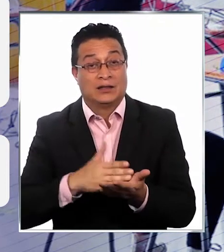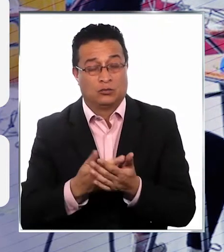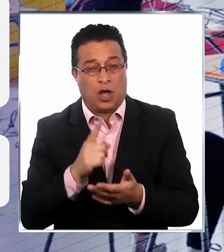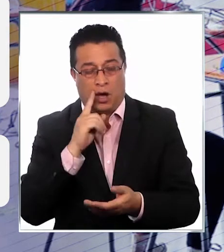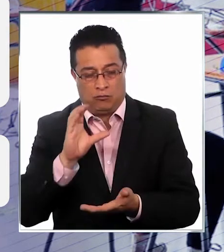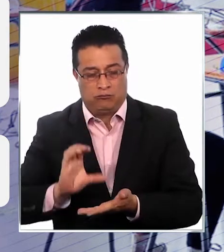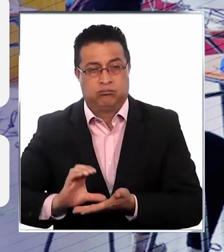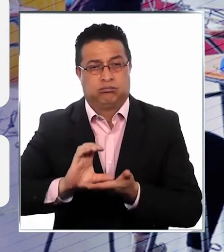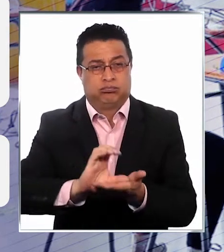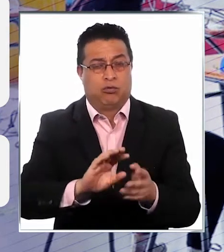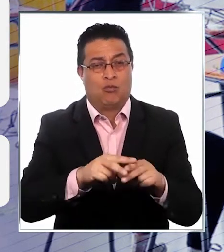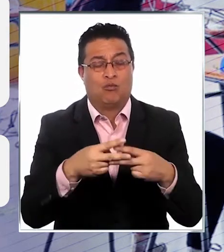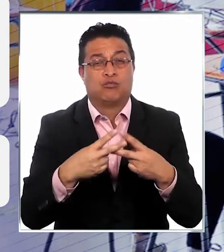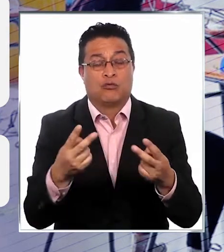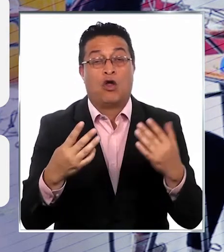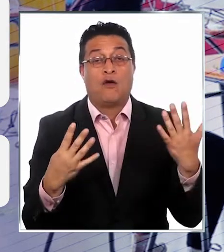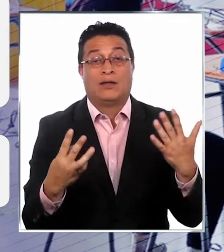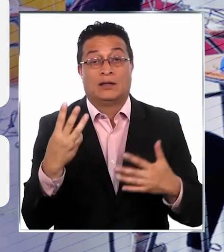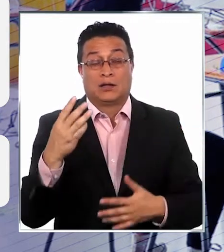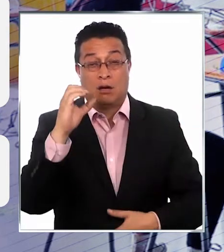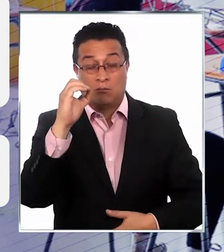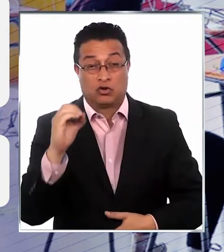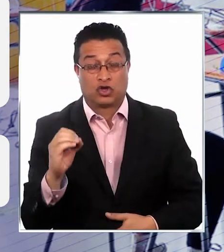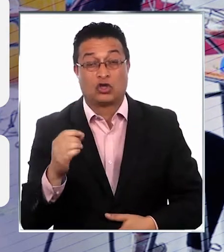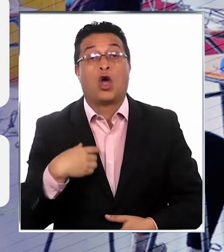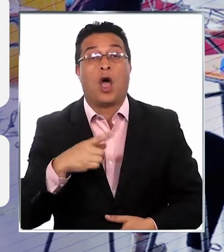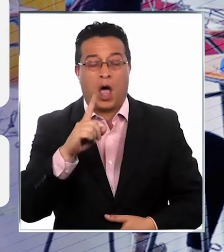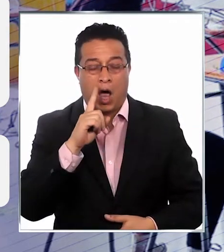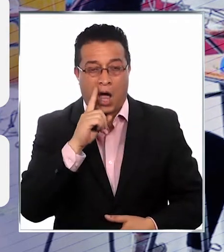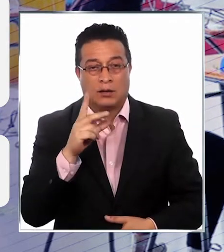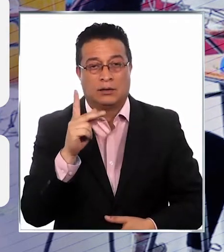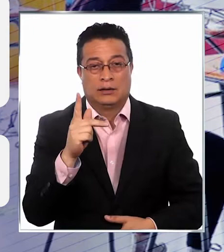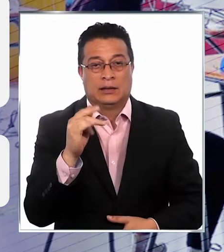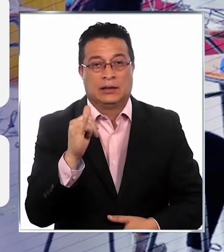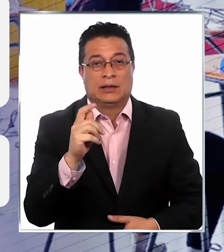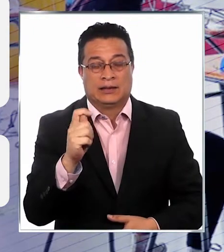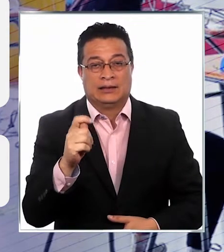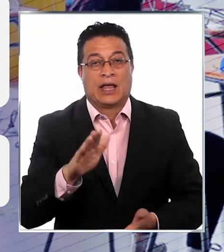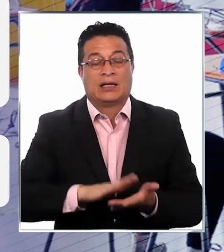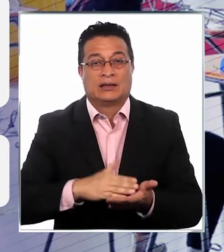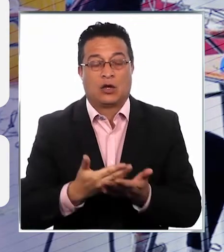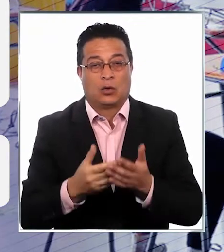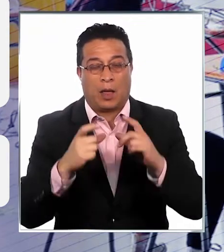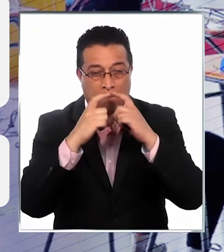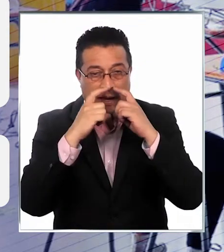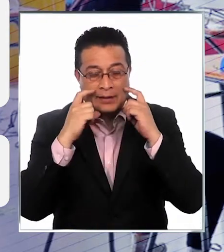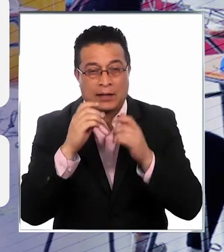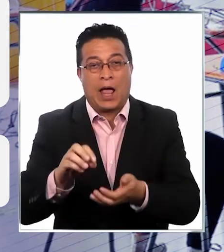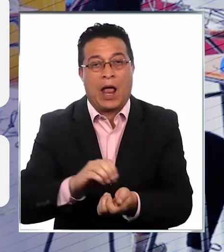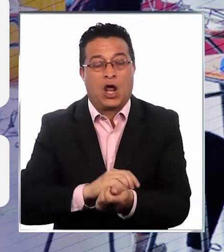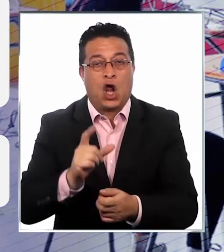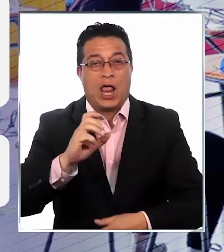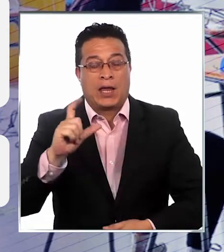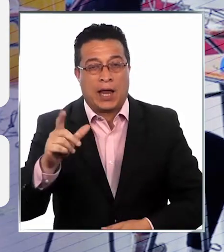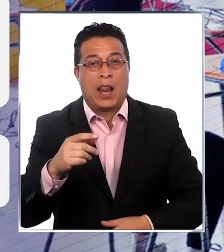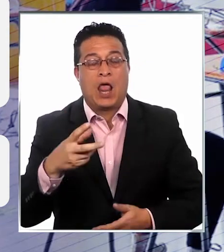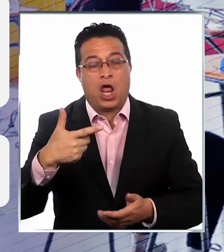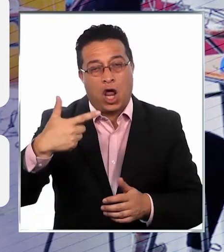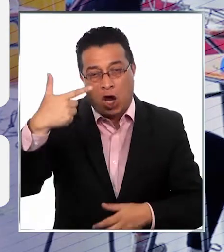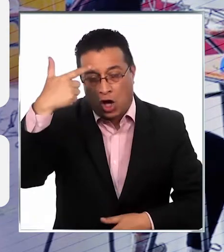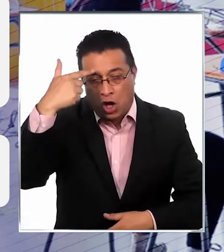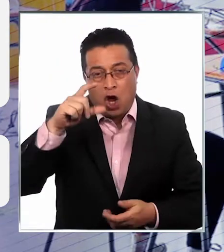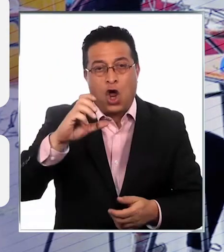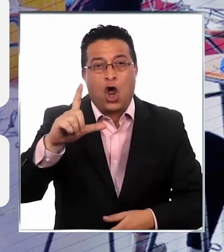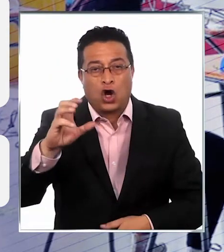el 93% de la matrícula, recibió un kit sanitario con mascarillas, alcohol gel, cloro, termómetro, artículos